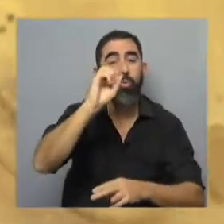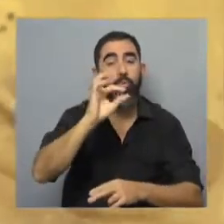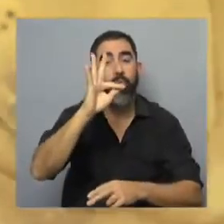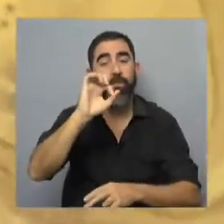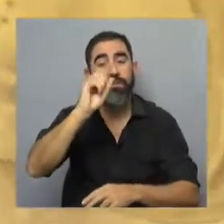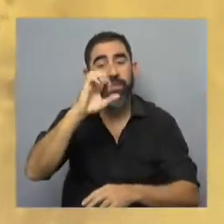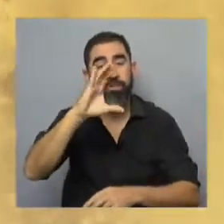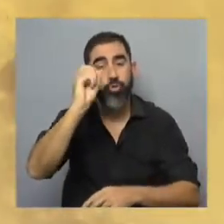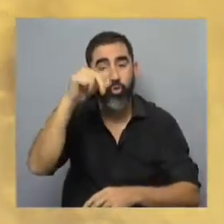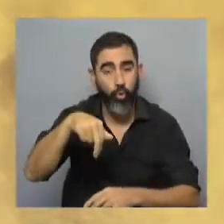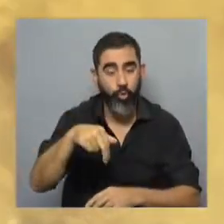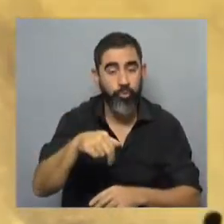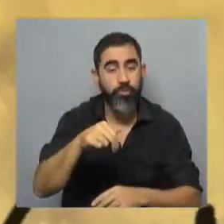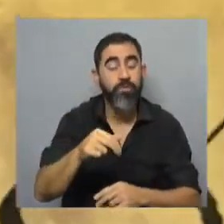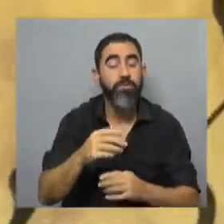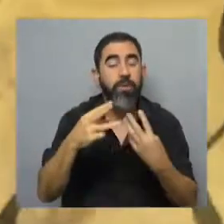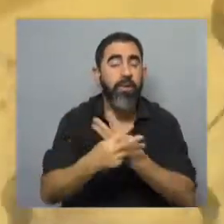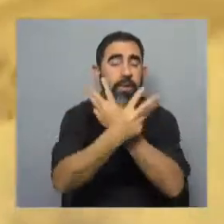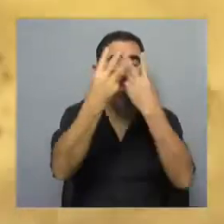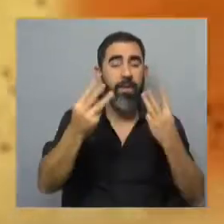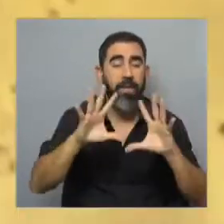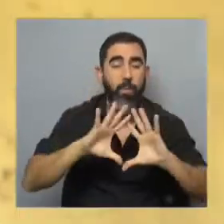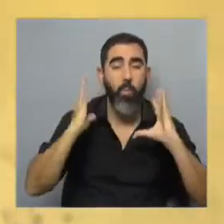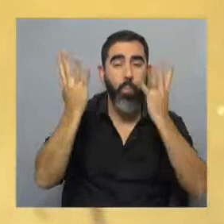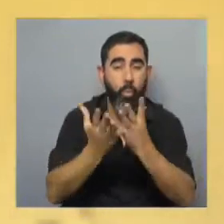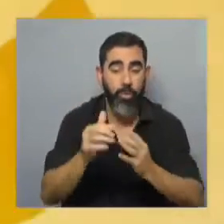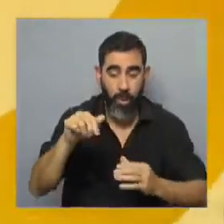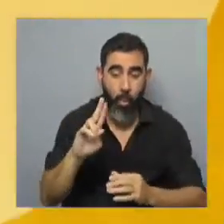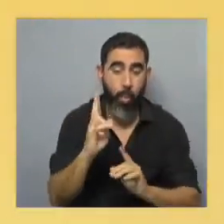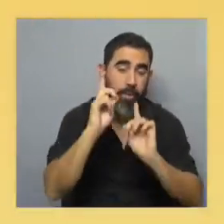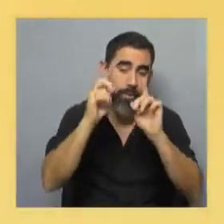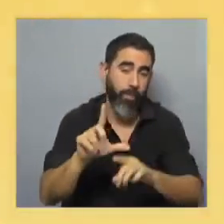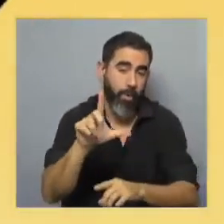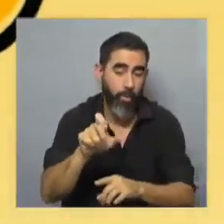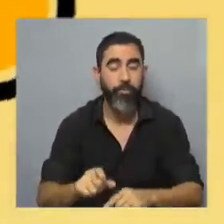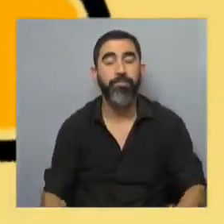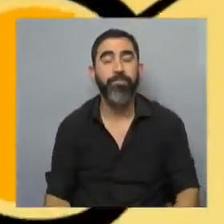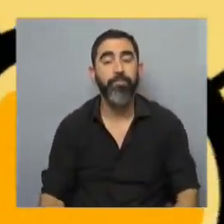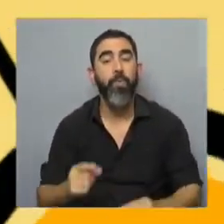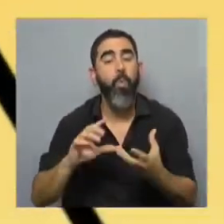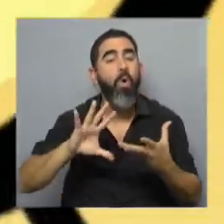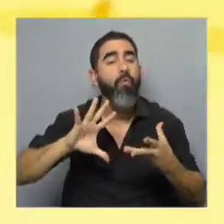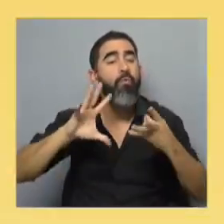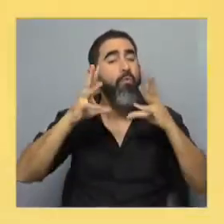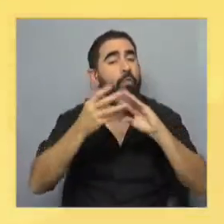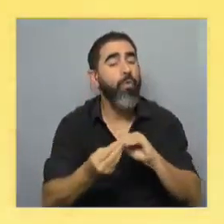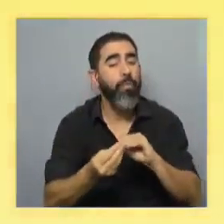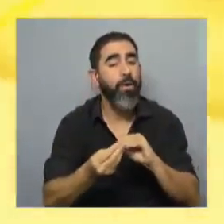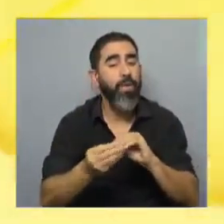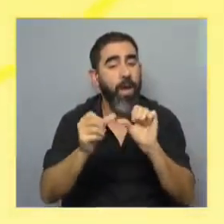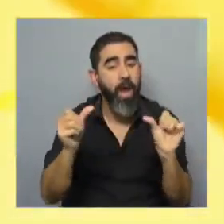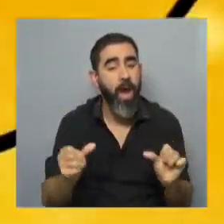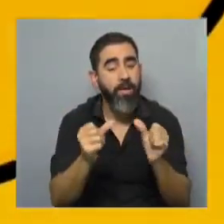nutrientes, está generalizada en todo el mundo y en todo el territorio nacional e involucra la forma que tenemos de